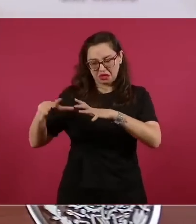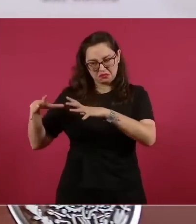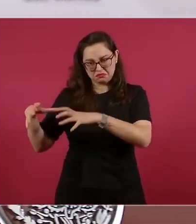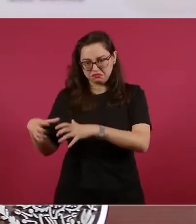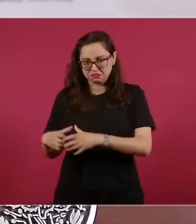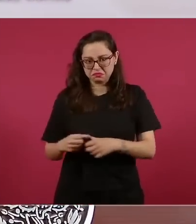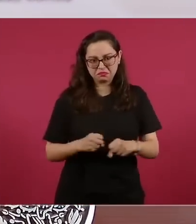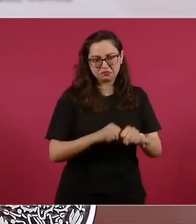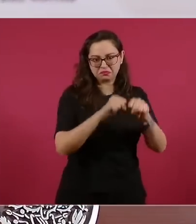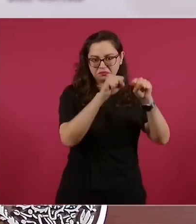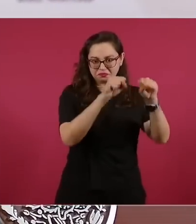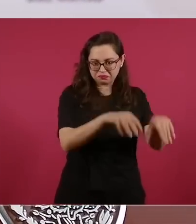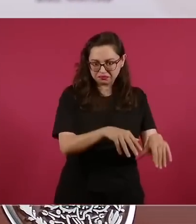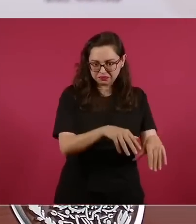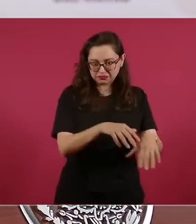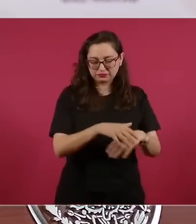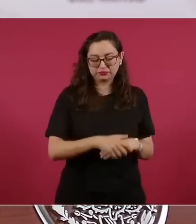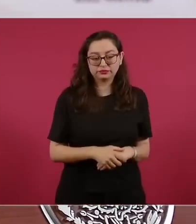Unos los sacan